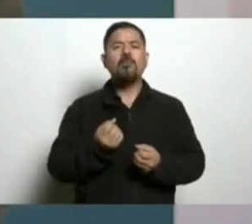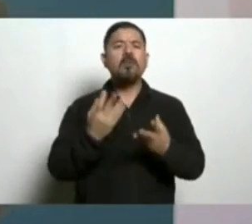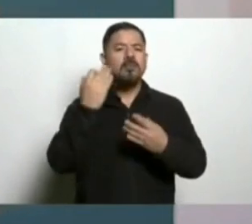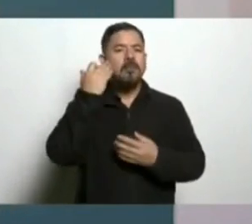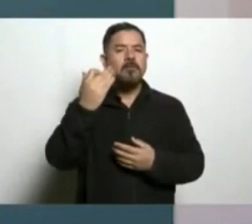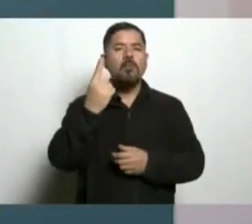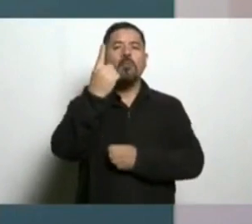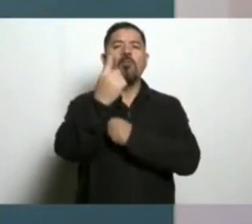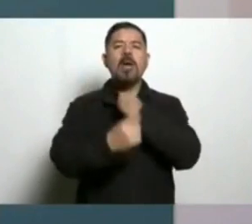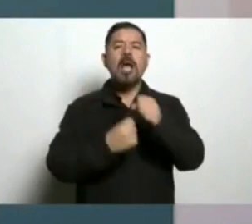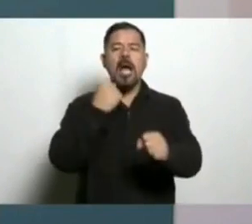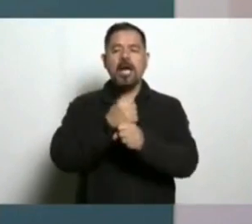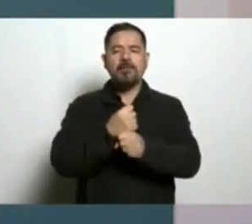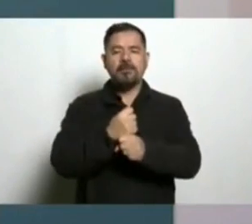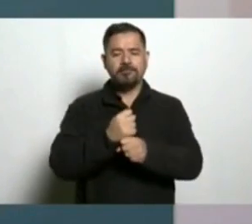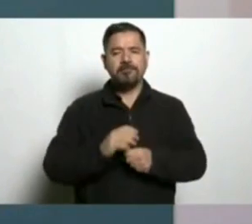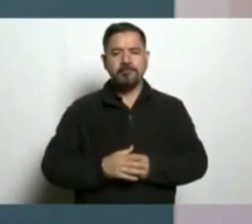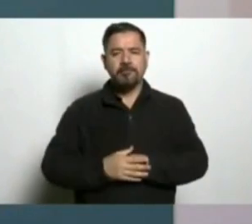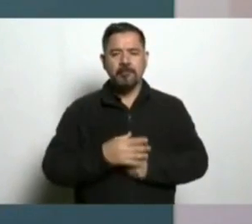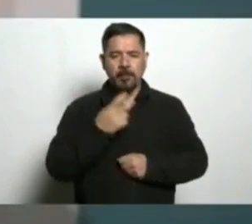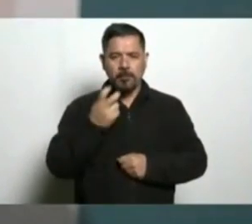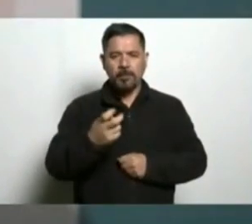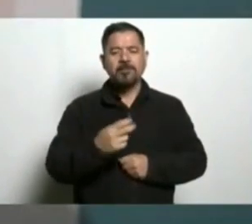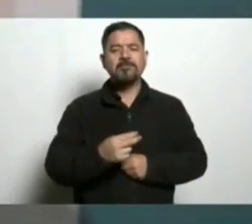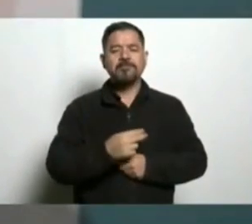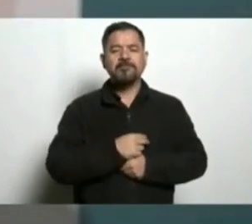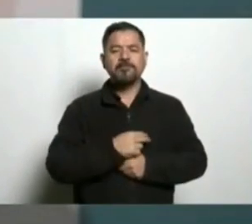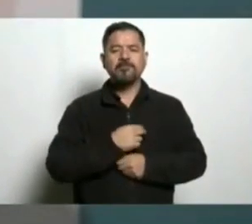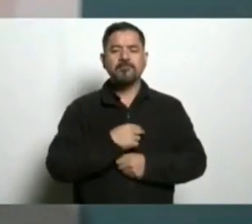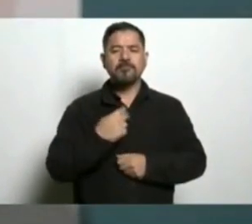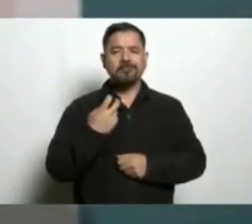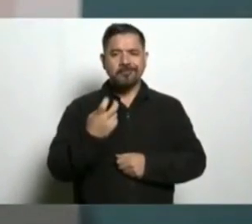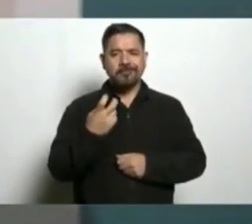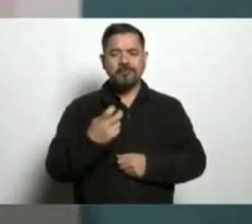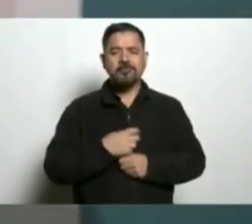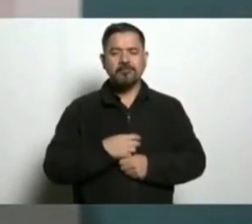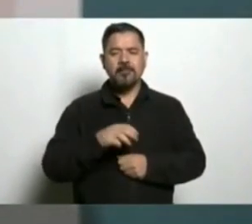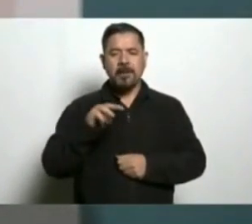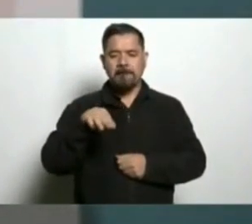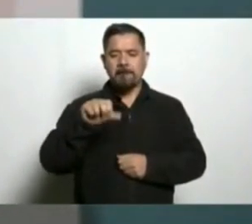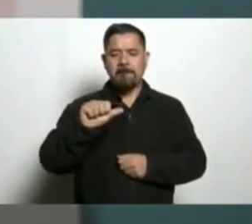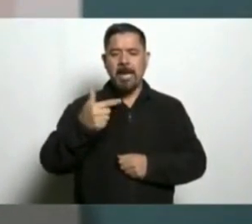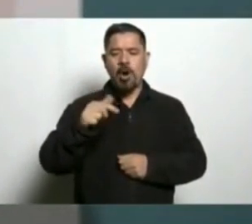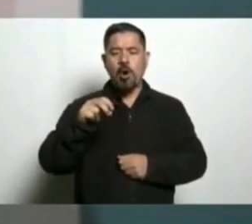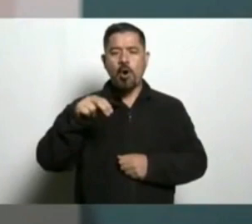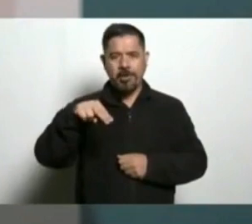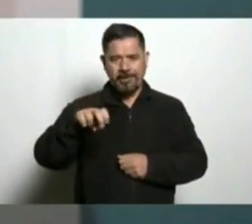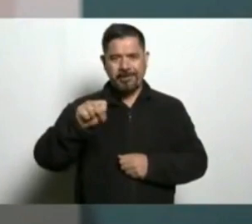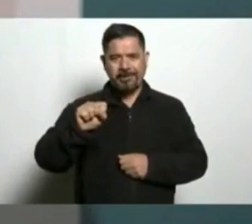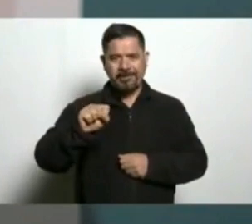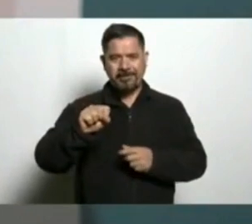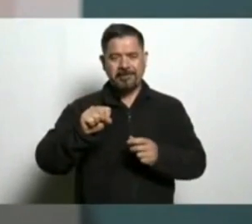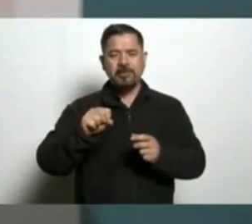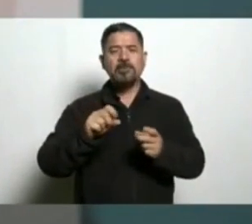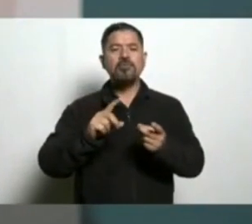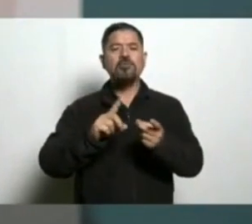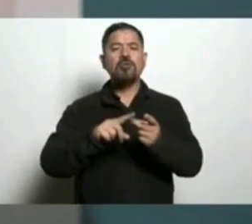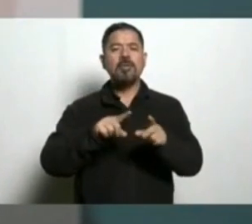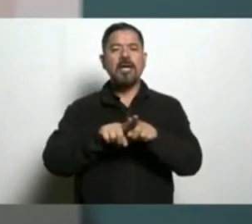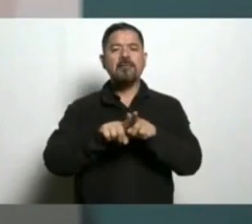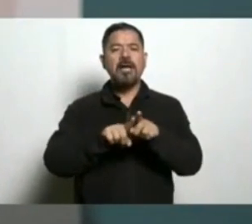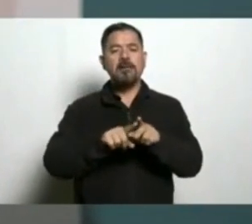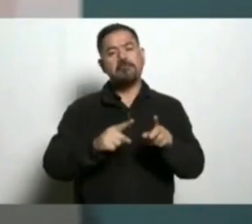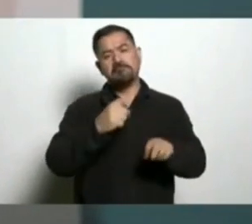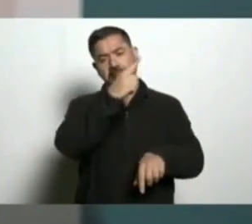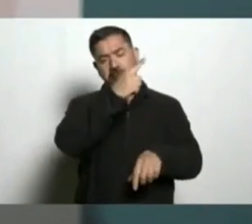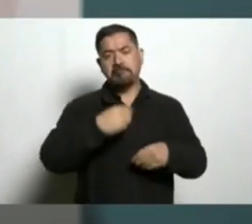Los magonistas, como lo estoy expresando, estuvieron también en